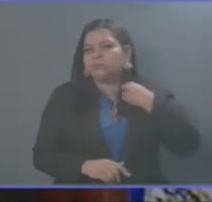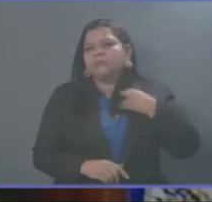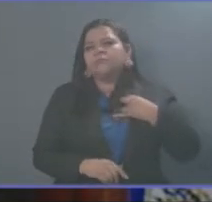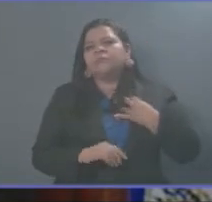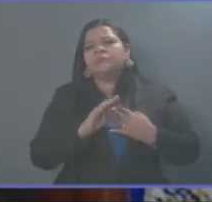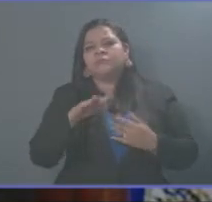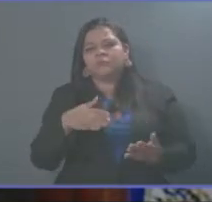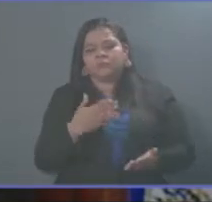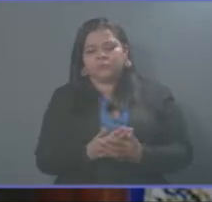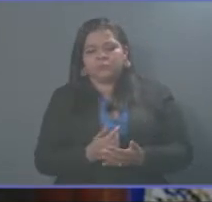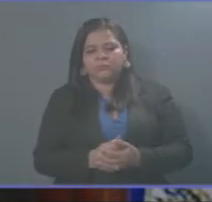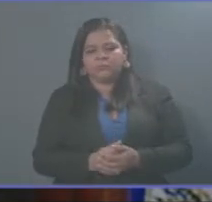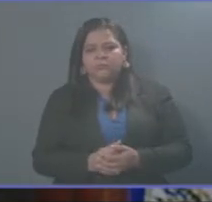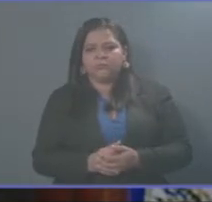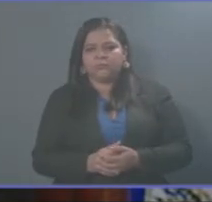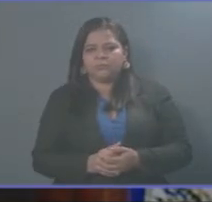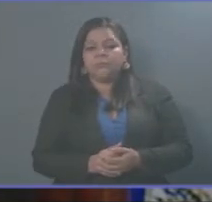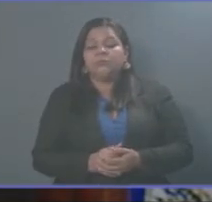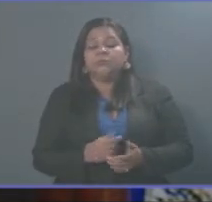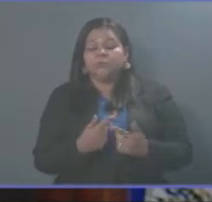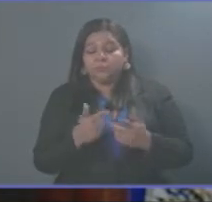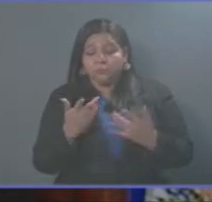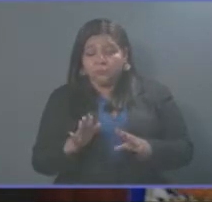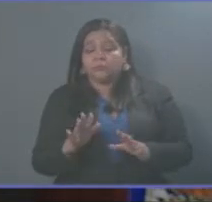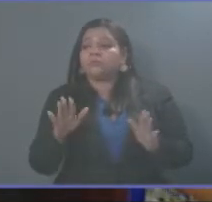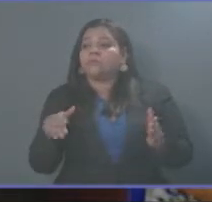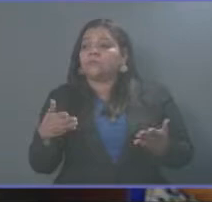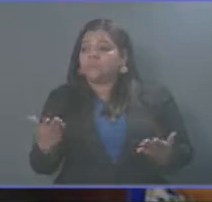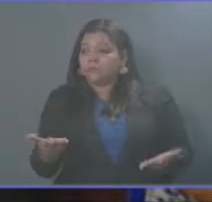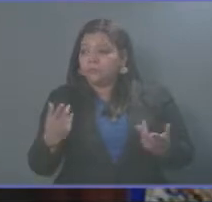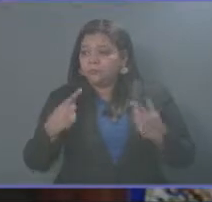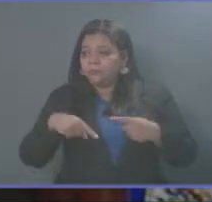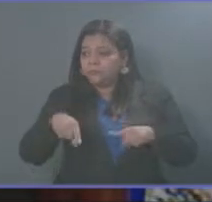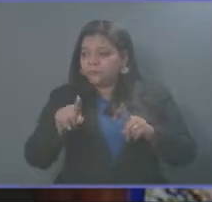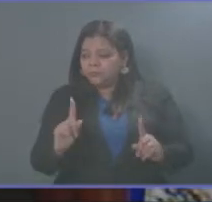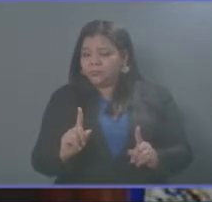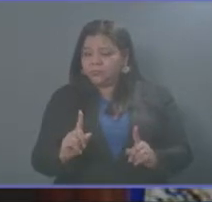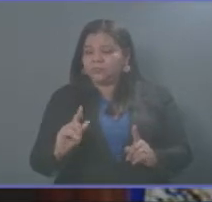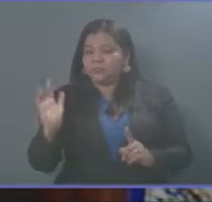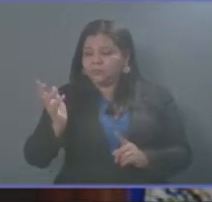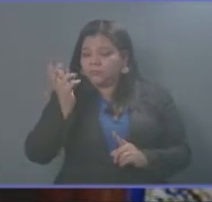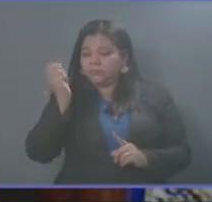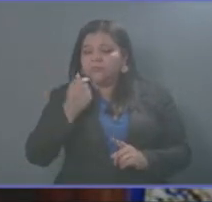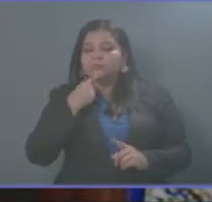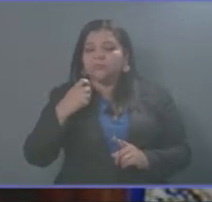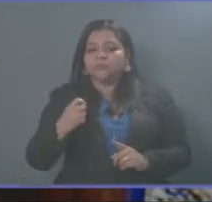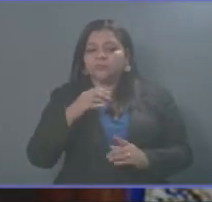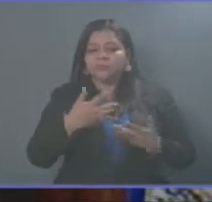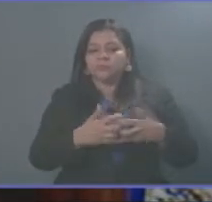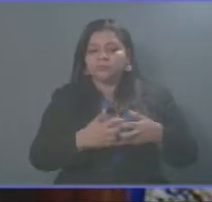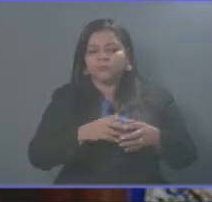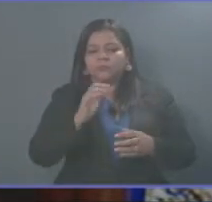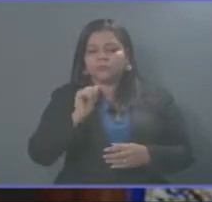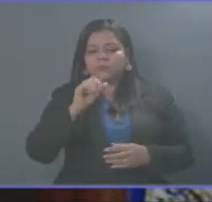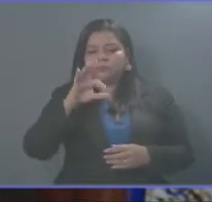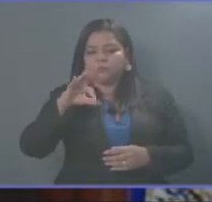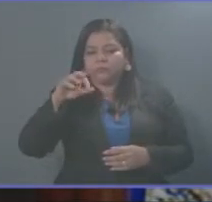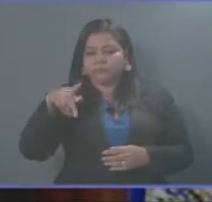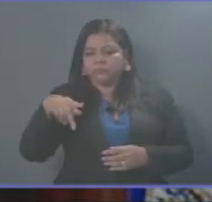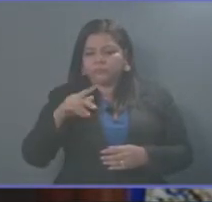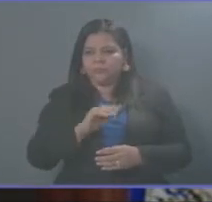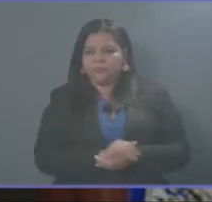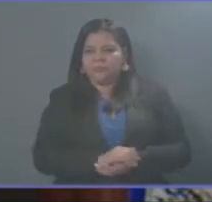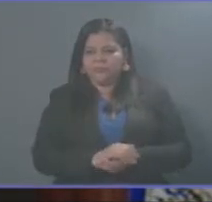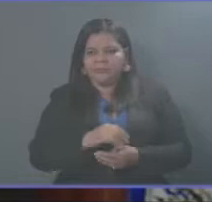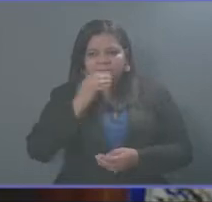de la ANEP, el ENADE, de que continuarán como ganadores las AFP. Y por cierto,